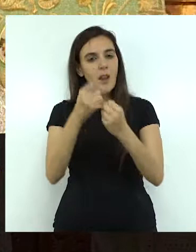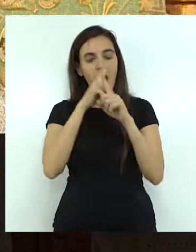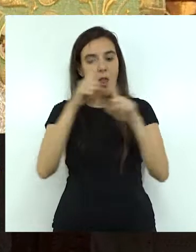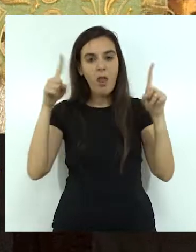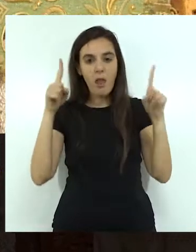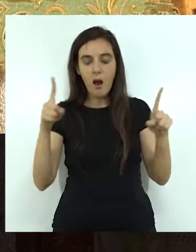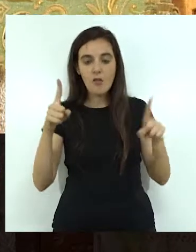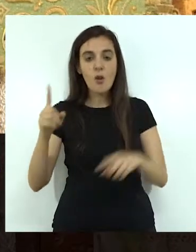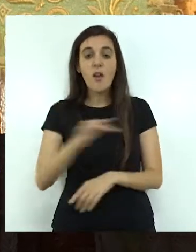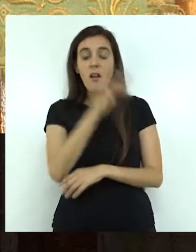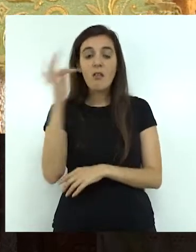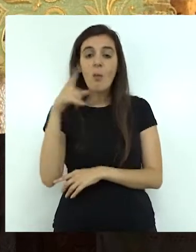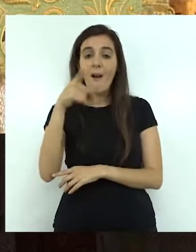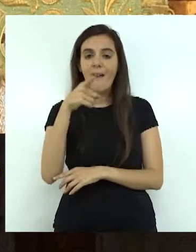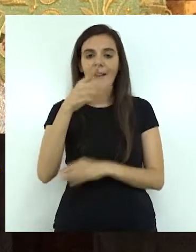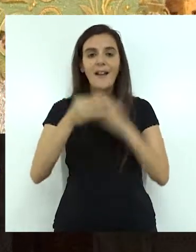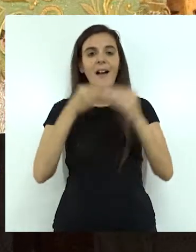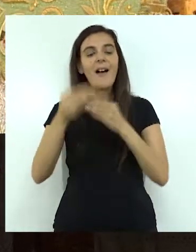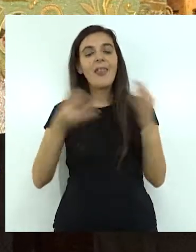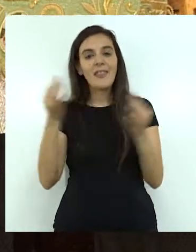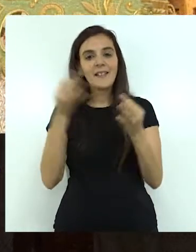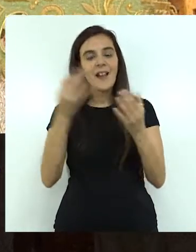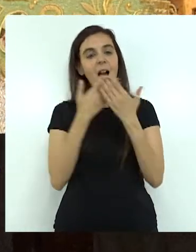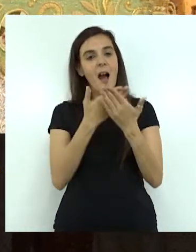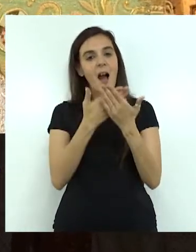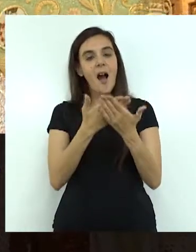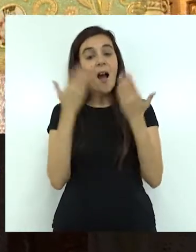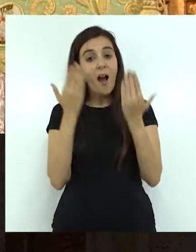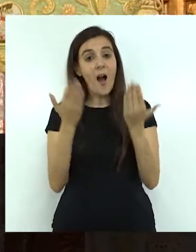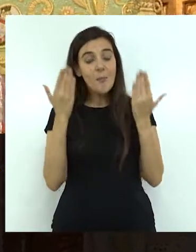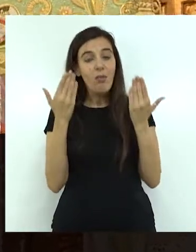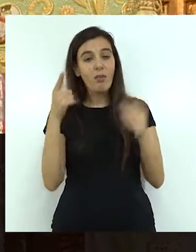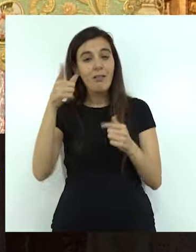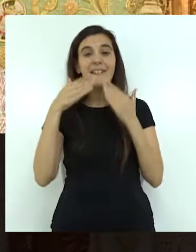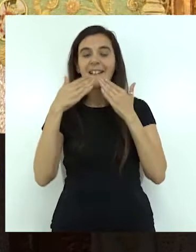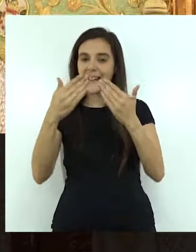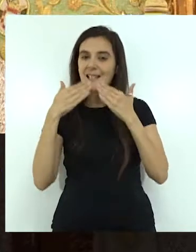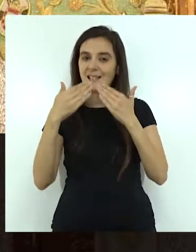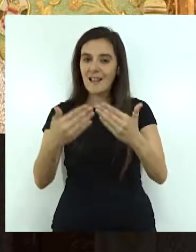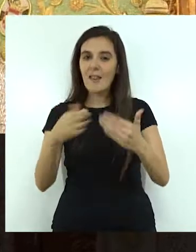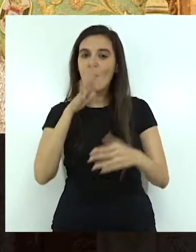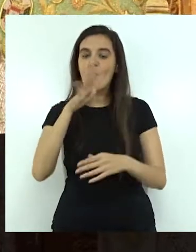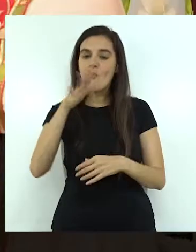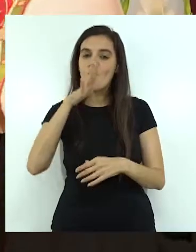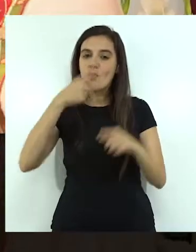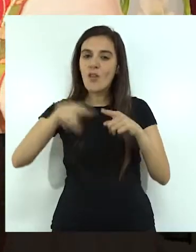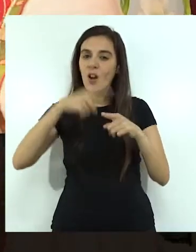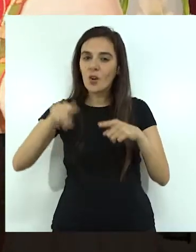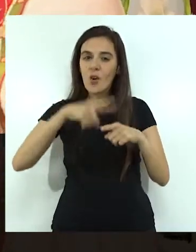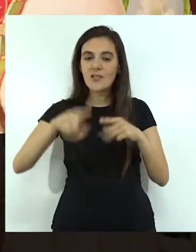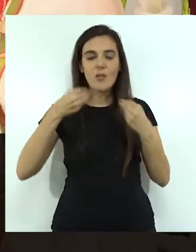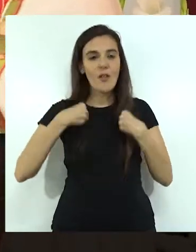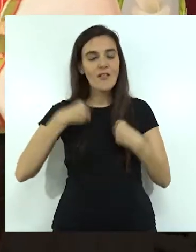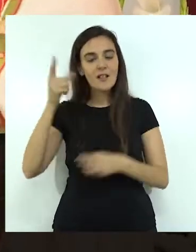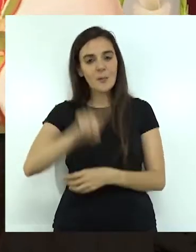venimos a pedirle y a darle gracias por todas nuestras cosas y toda nuestra vida con